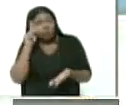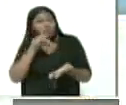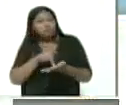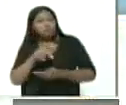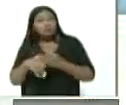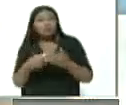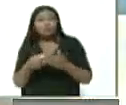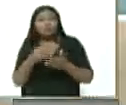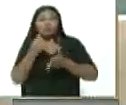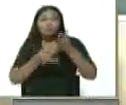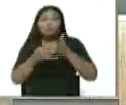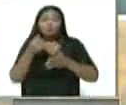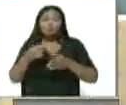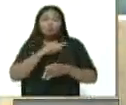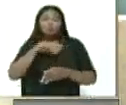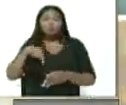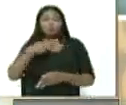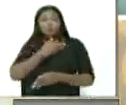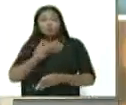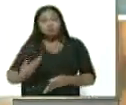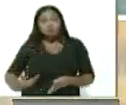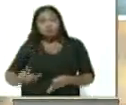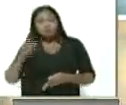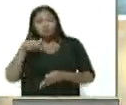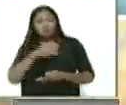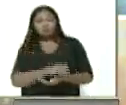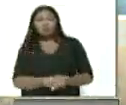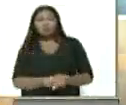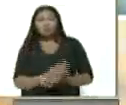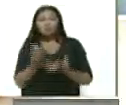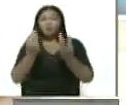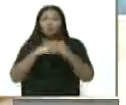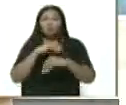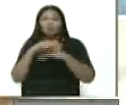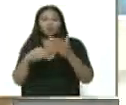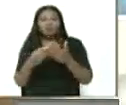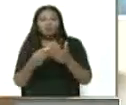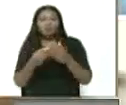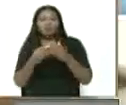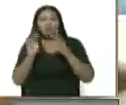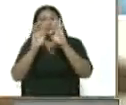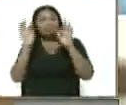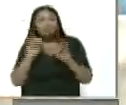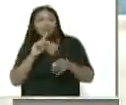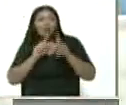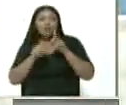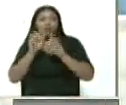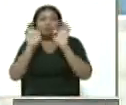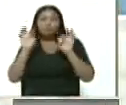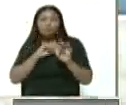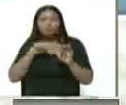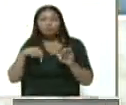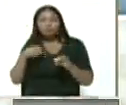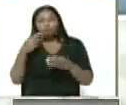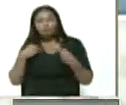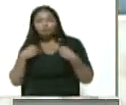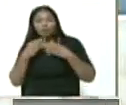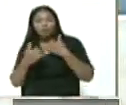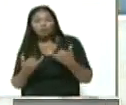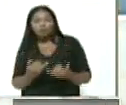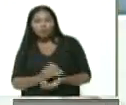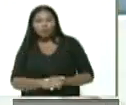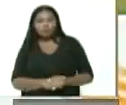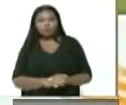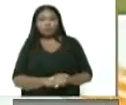suscribieron con nuestro presidente del ente rector a los acuerdos y de alguna manera salvo algunos contratiempos que hemos tenido con